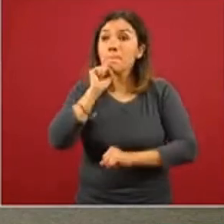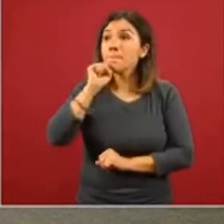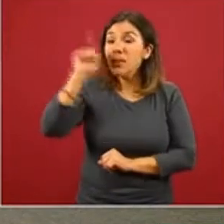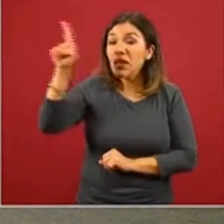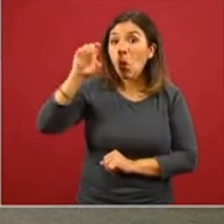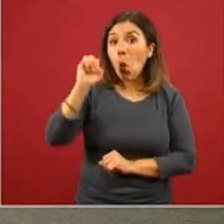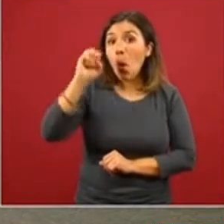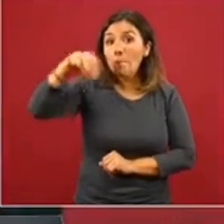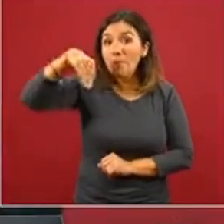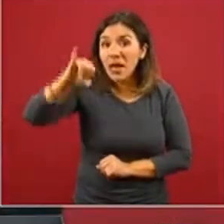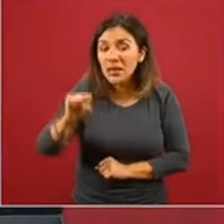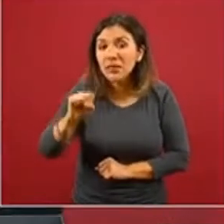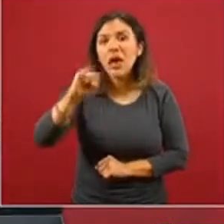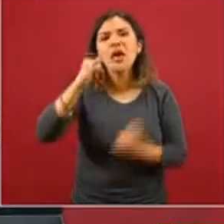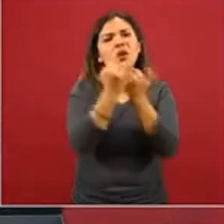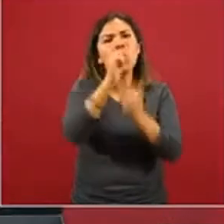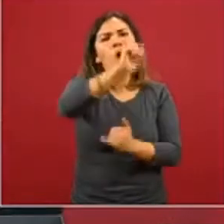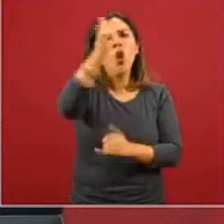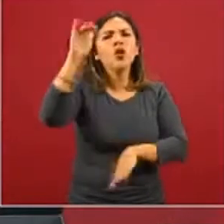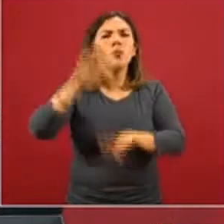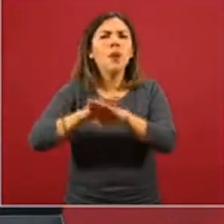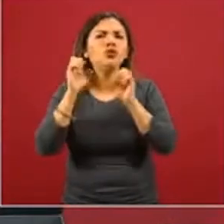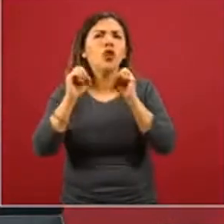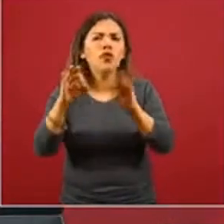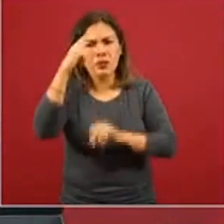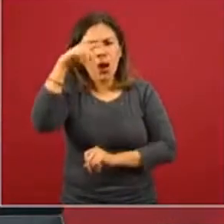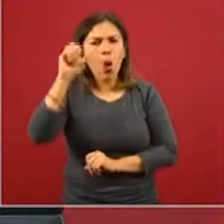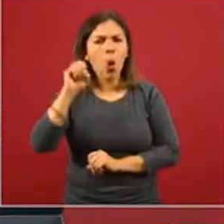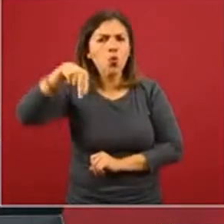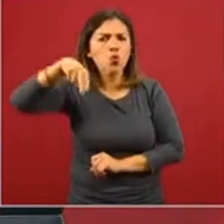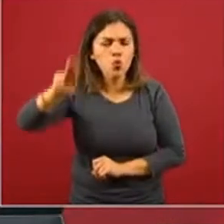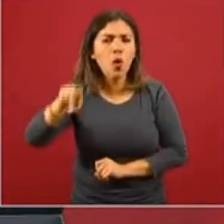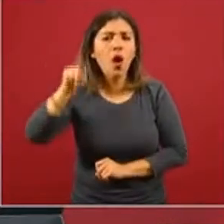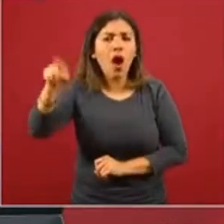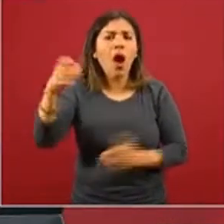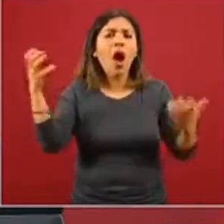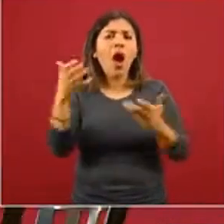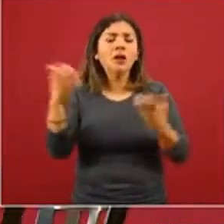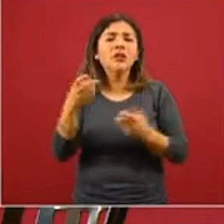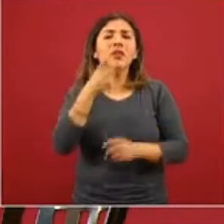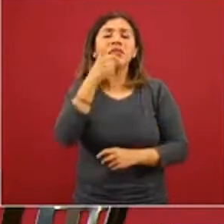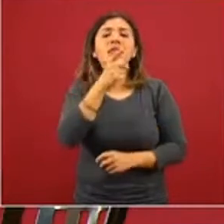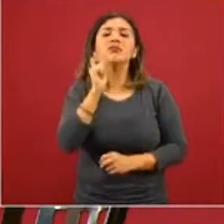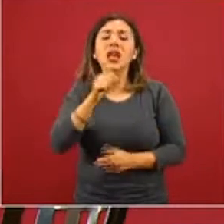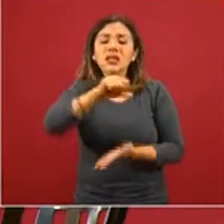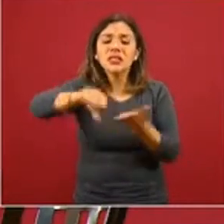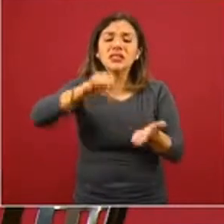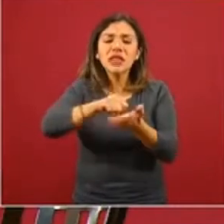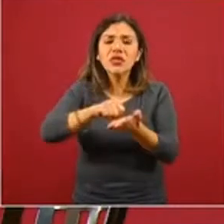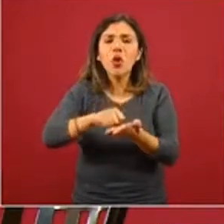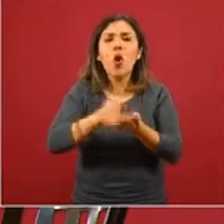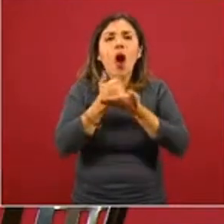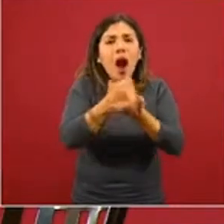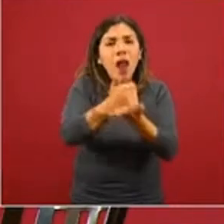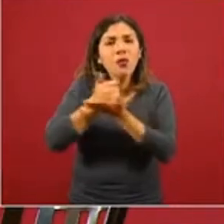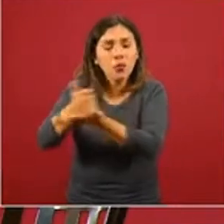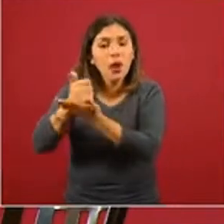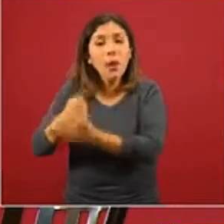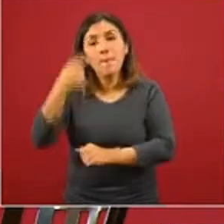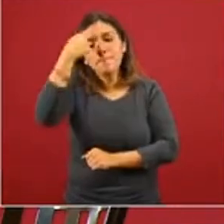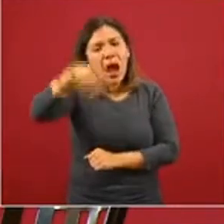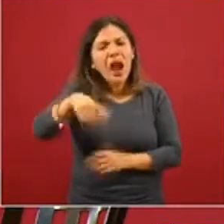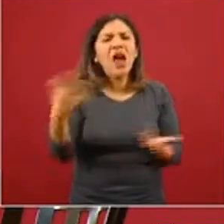que otras oficinas del Sistema de Naciones Unidas, tiene la designación de centros colaboradores